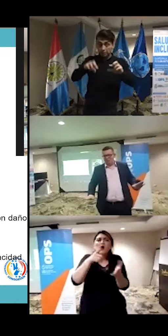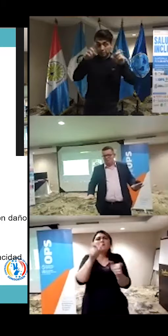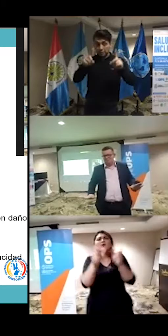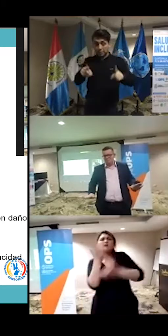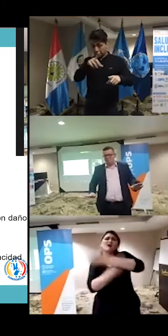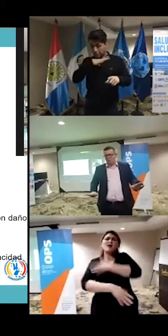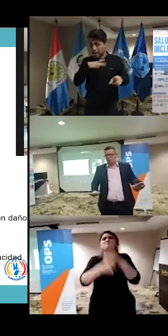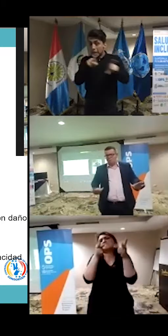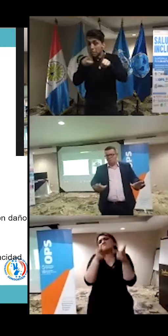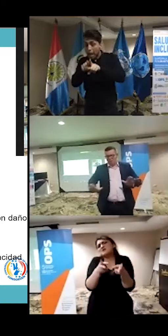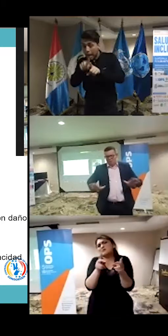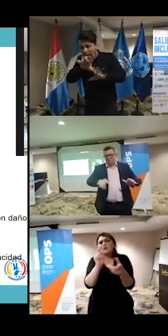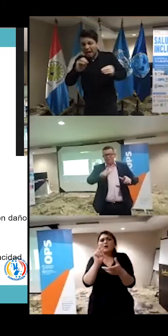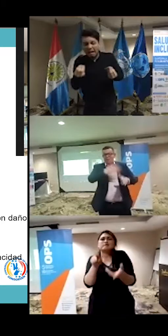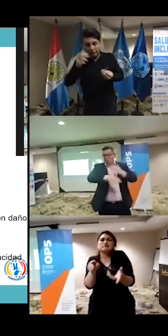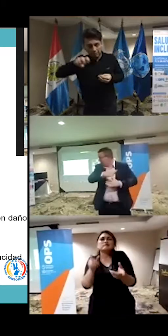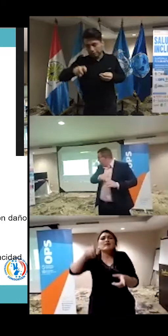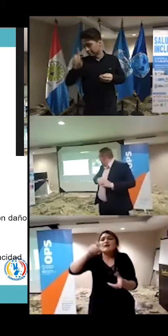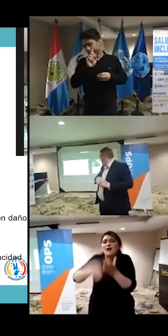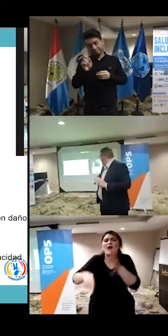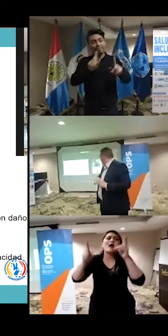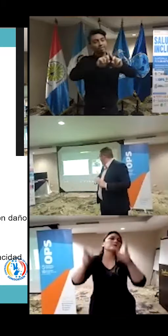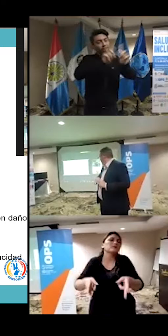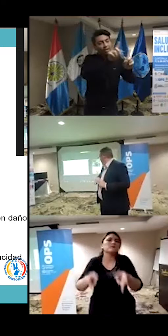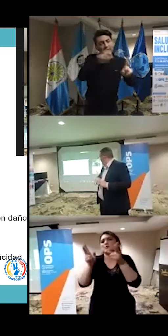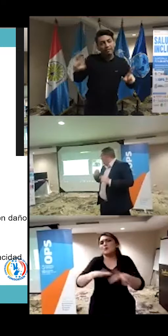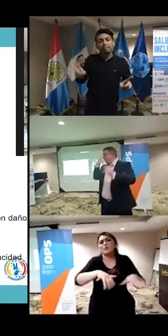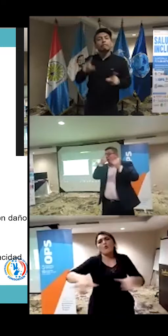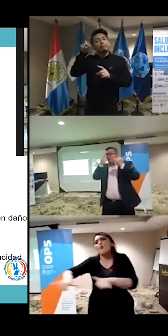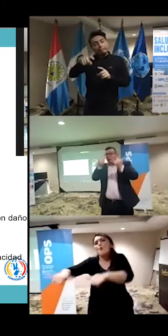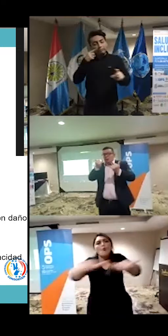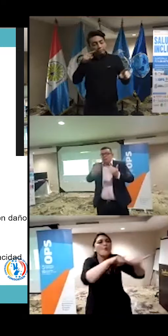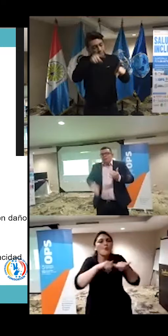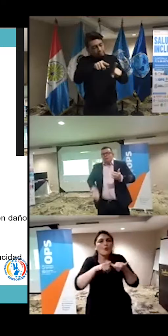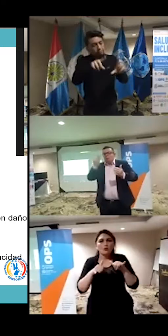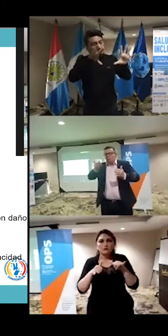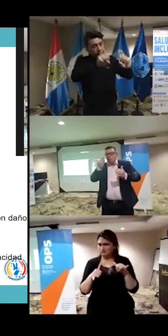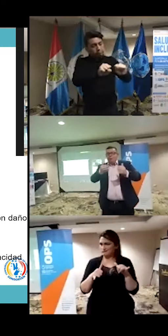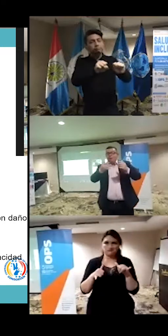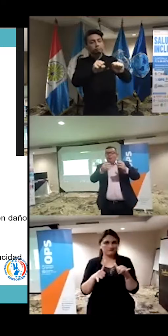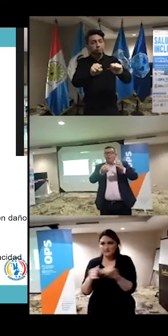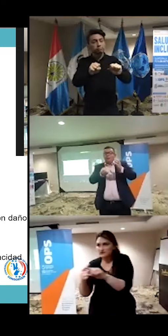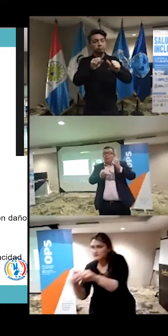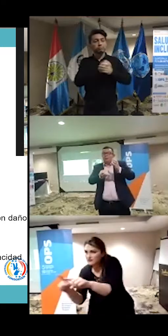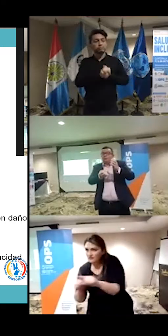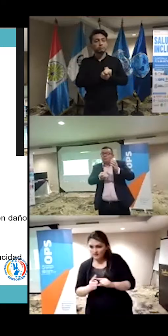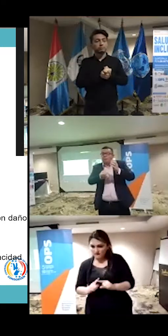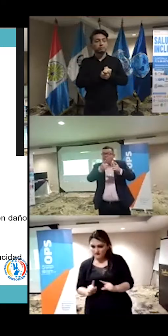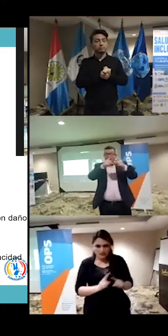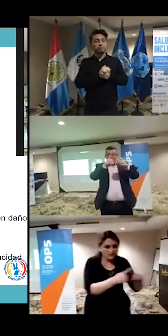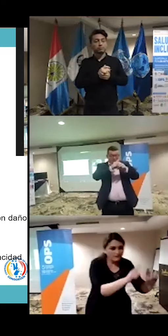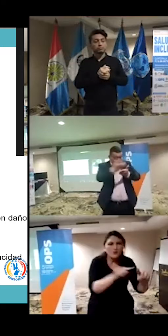tienen las mismas necesidades. Hay necesidades distintas que requieren ser identificadas para poder responder ante ellas.